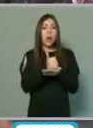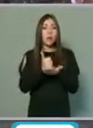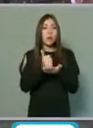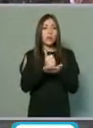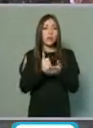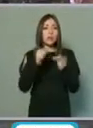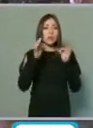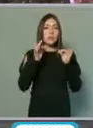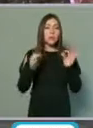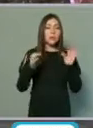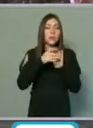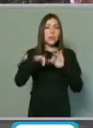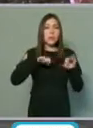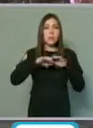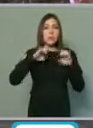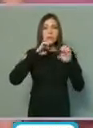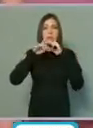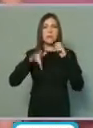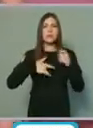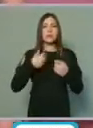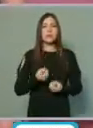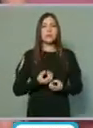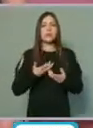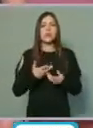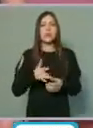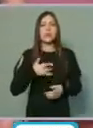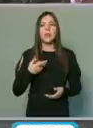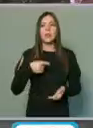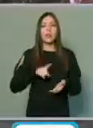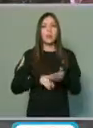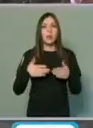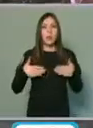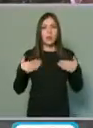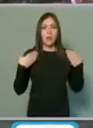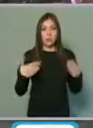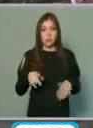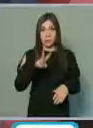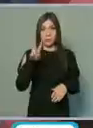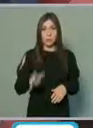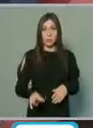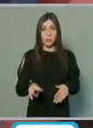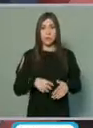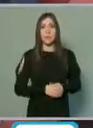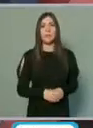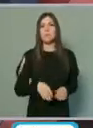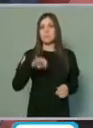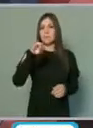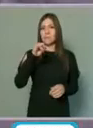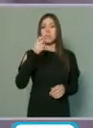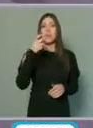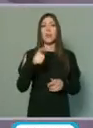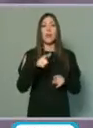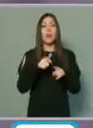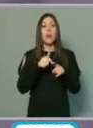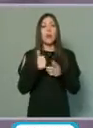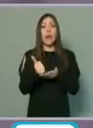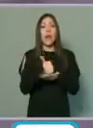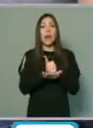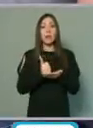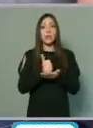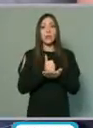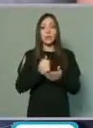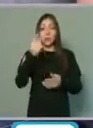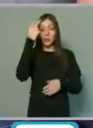trabajo, lo que tú vas a proyectar es confianza. Exacto. ¿Esto sí es real? El azul es uno de los mejores colores para proyectar que soy